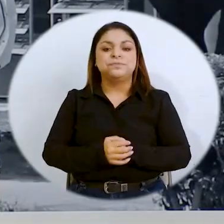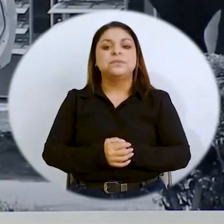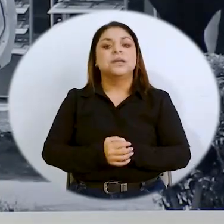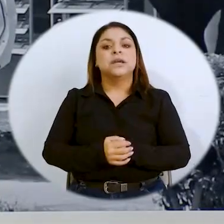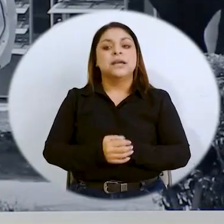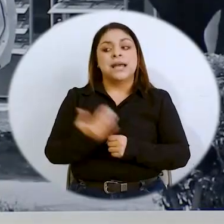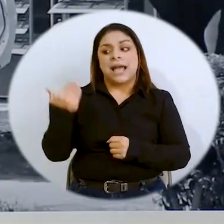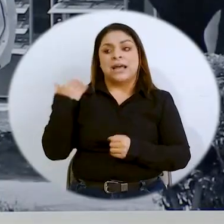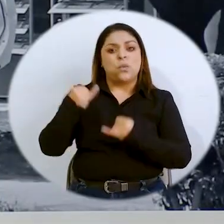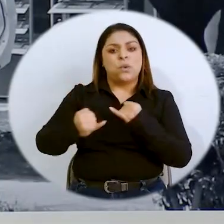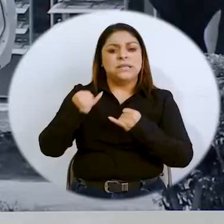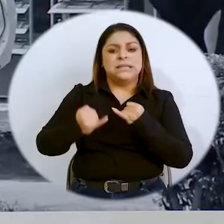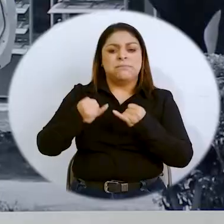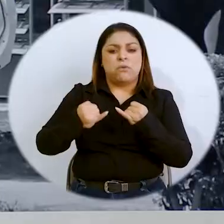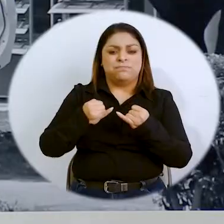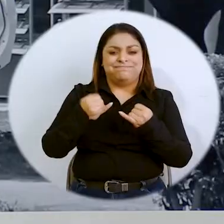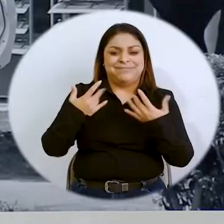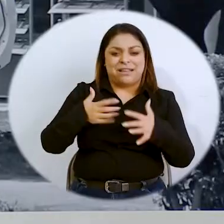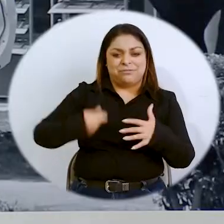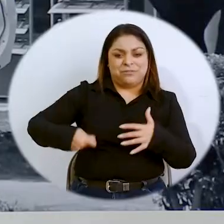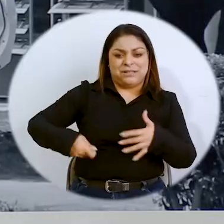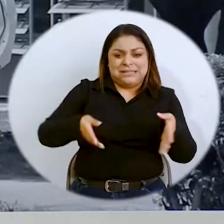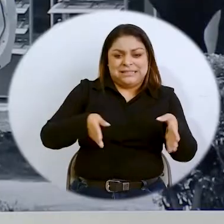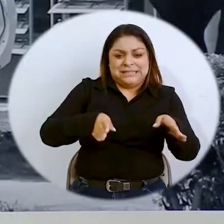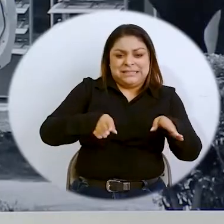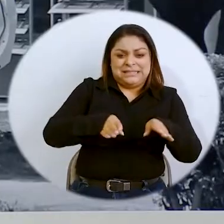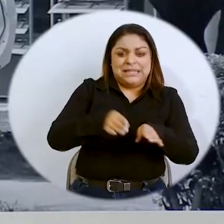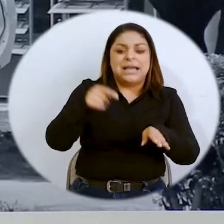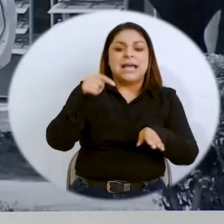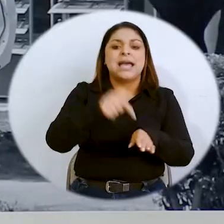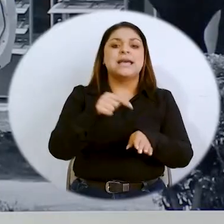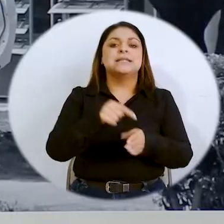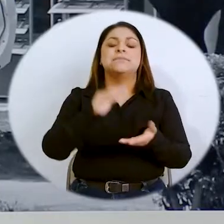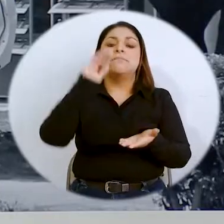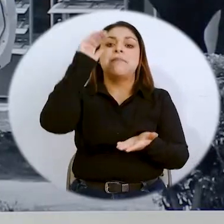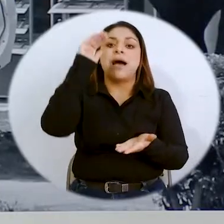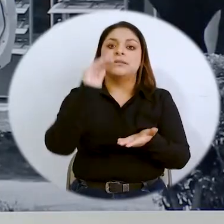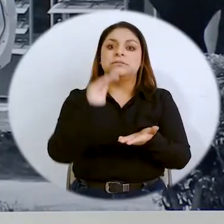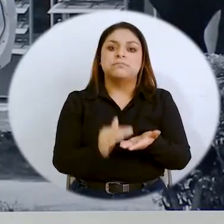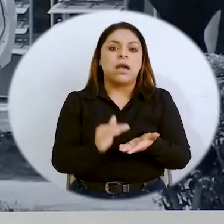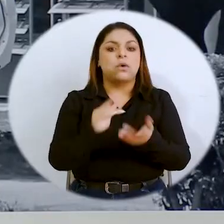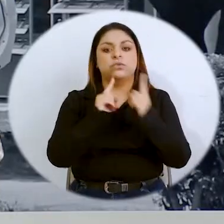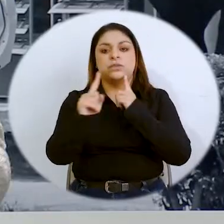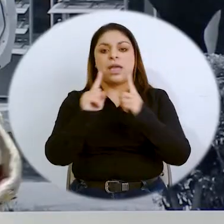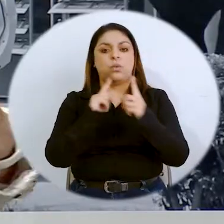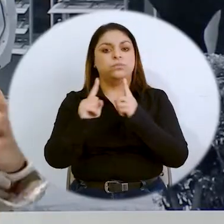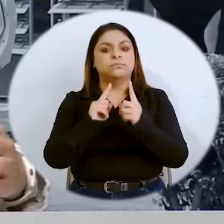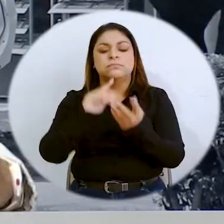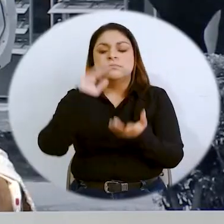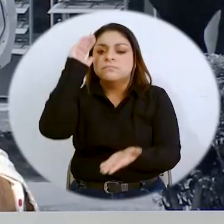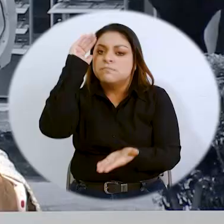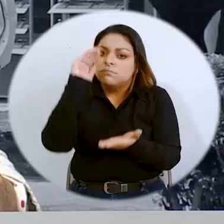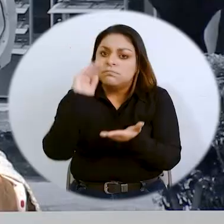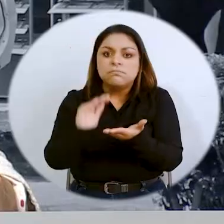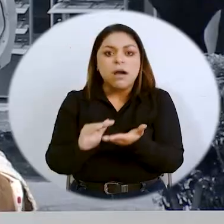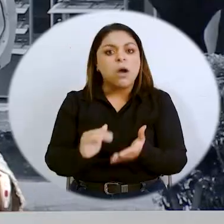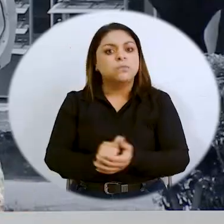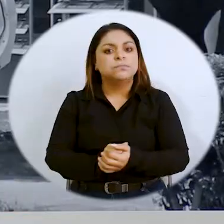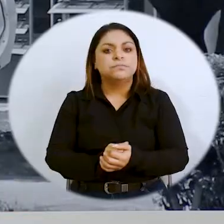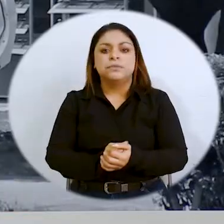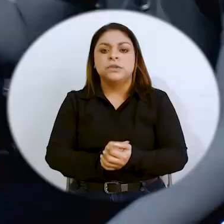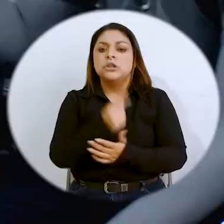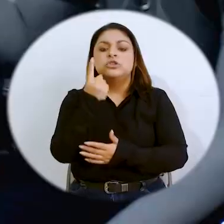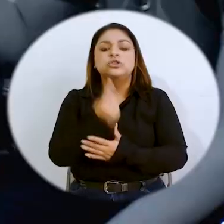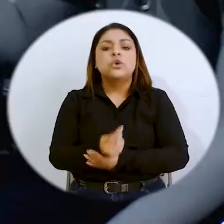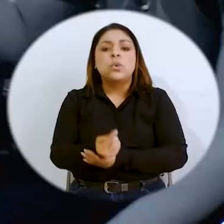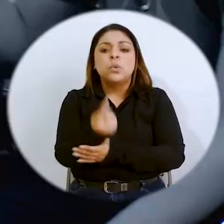administración, en este proceso que está cerrando, es el nivel más bajo de diálogo social de los últimos 30 años. O